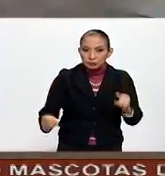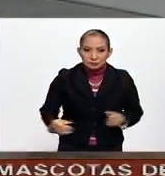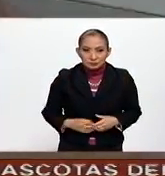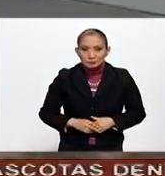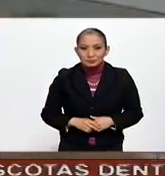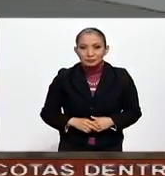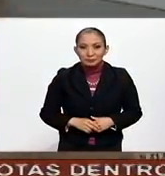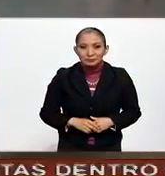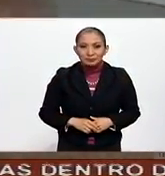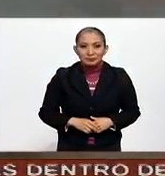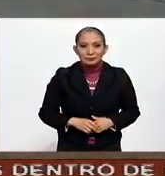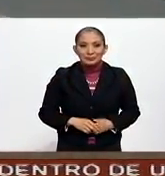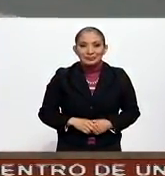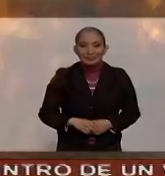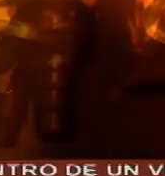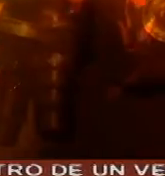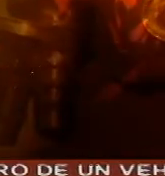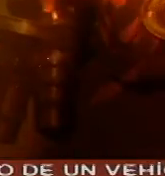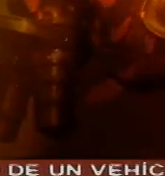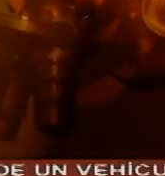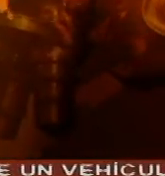centavos.